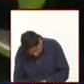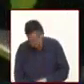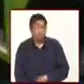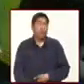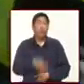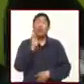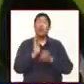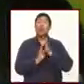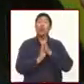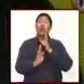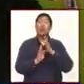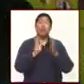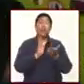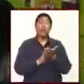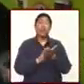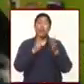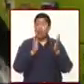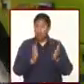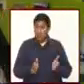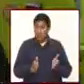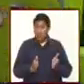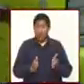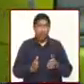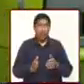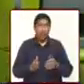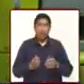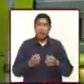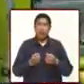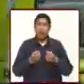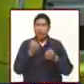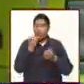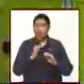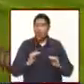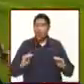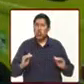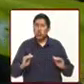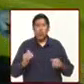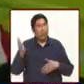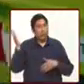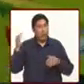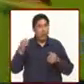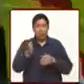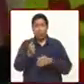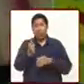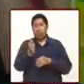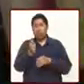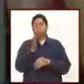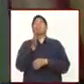Es un bus escolar que ha llegado a colisionar en la parte posterior contra este poste.